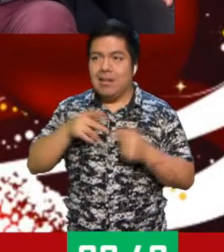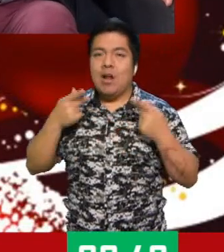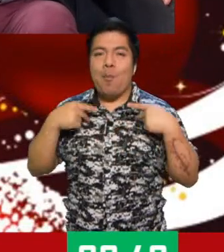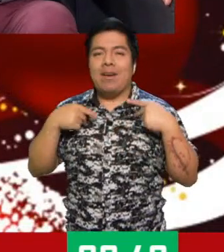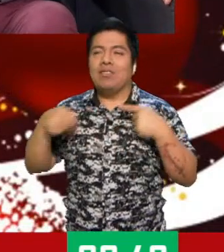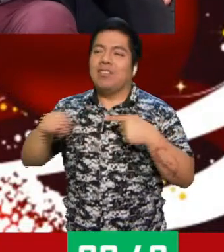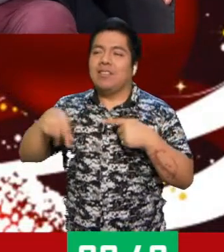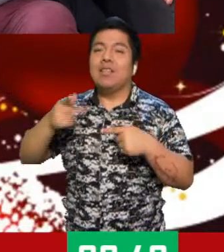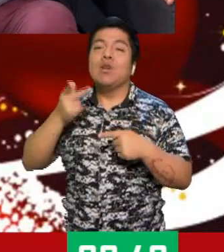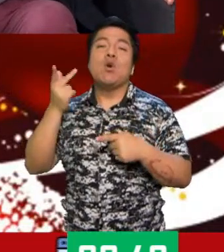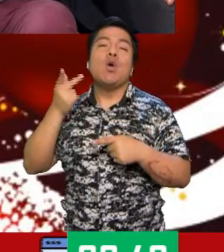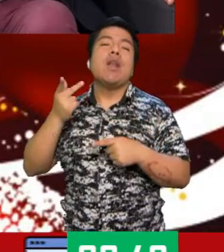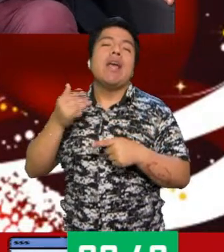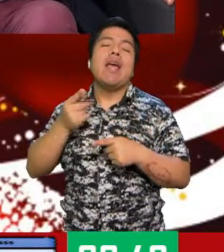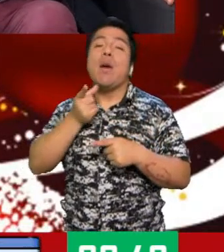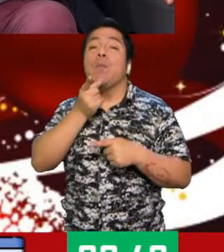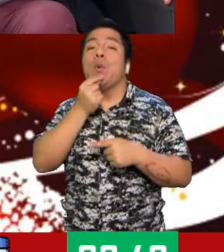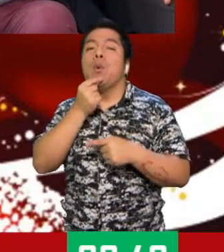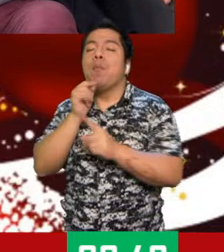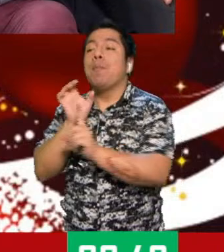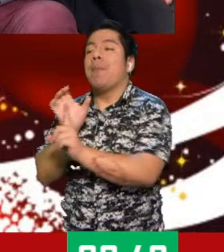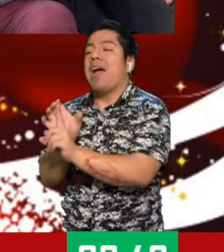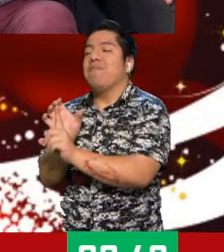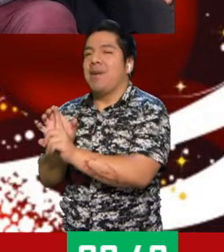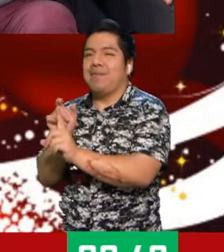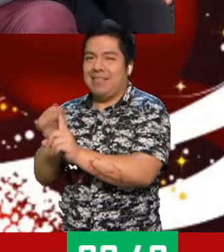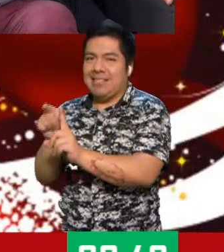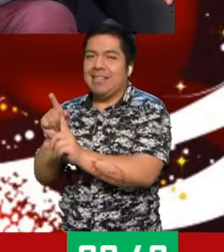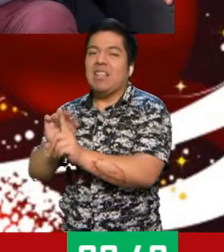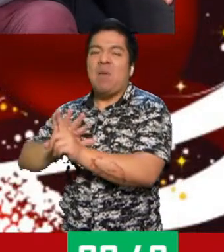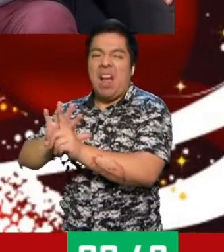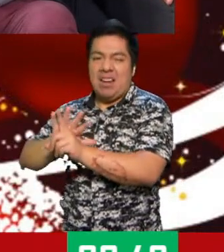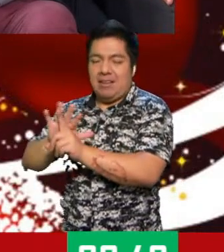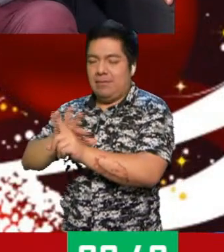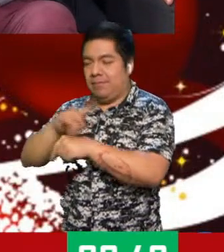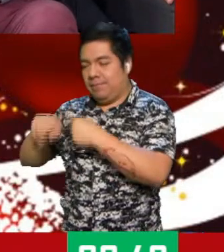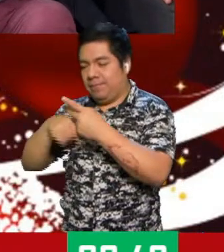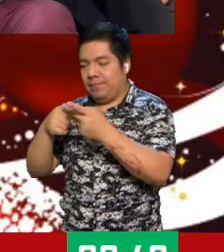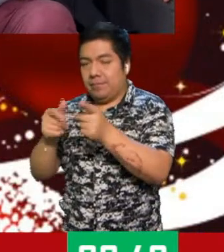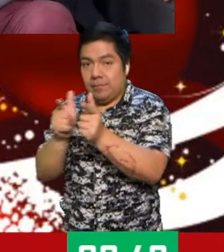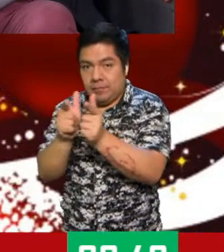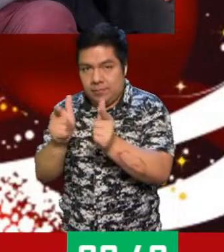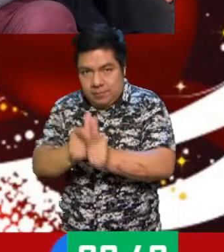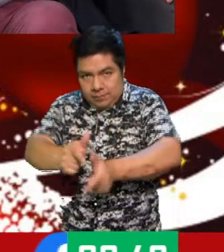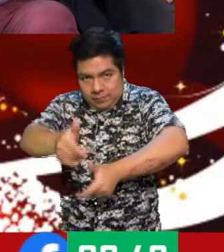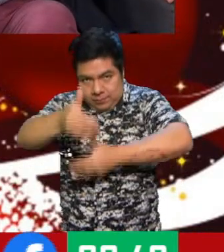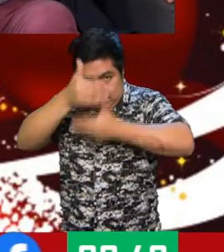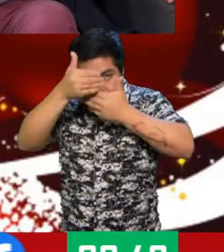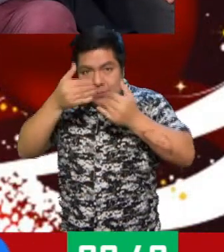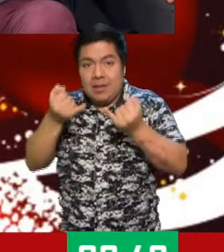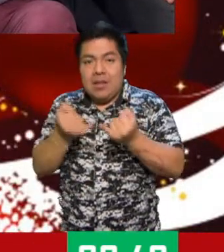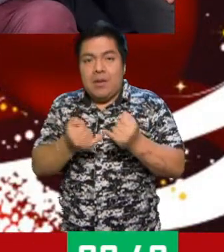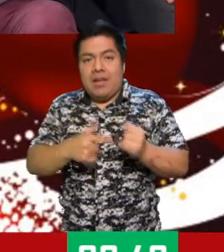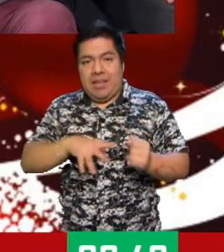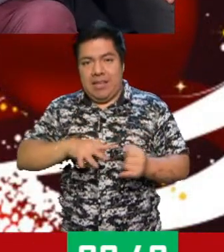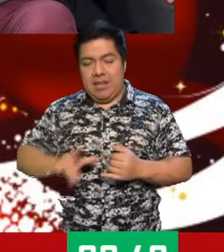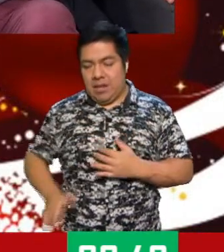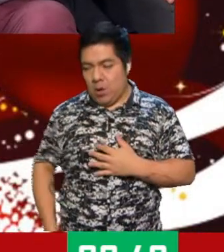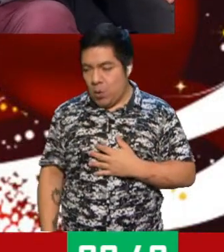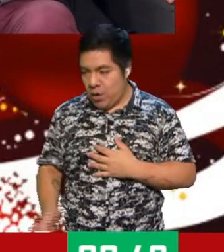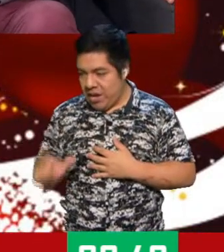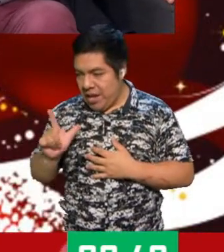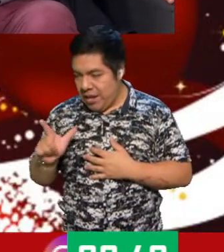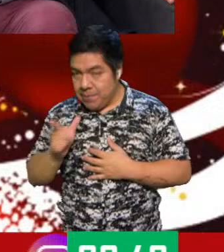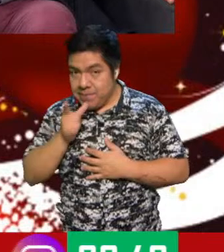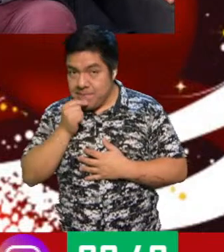protección policíaca y en ocasiones de grupos de sicarios con arma y con placas. Entonces esto que ocurre